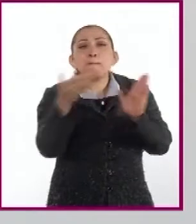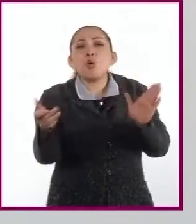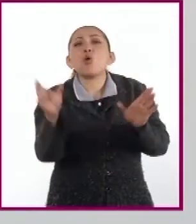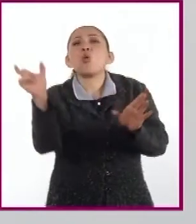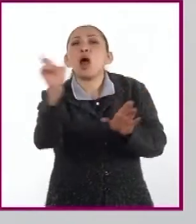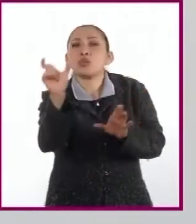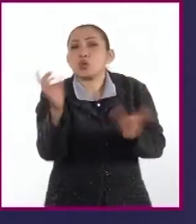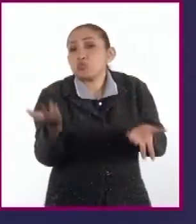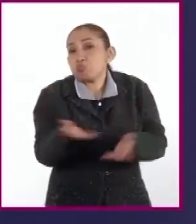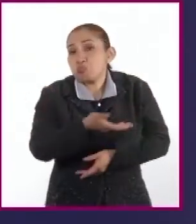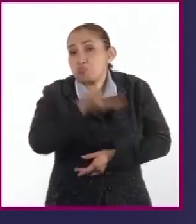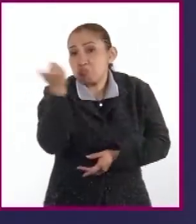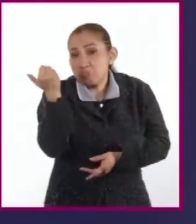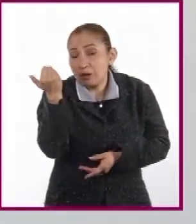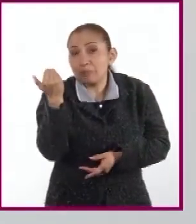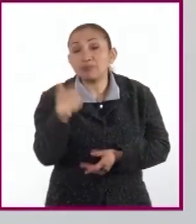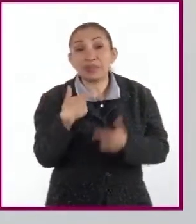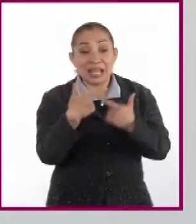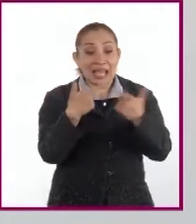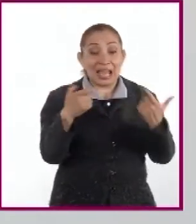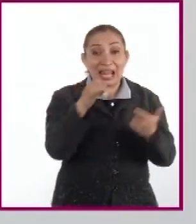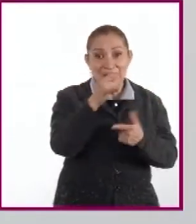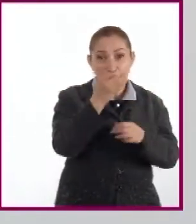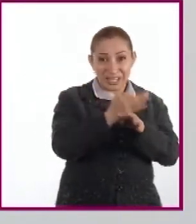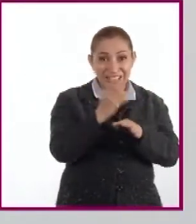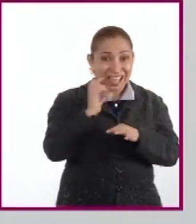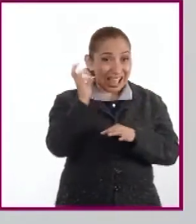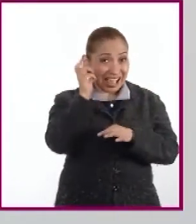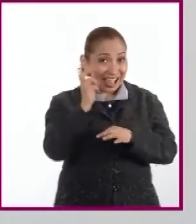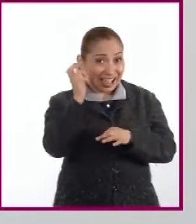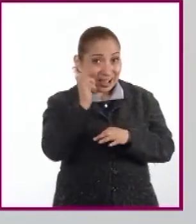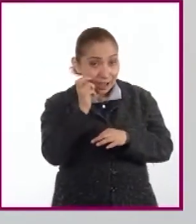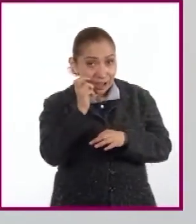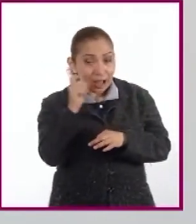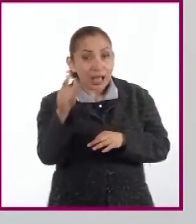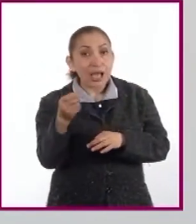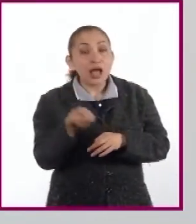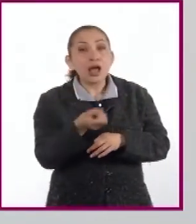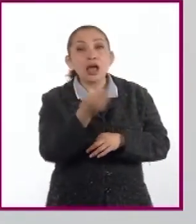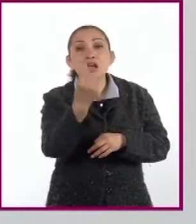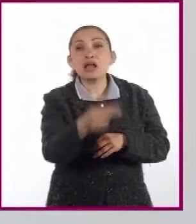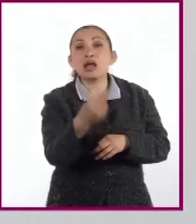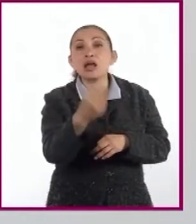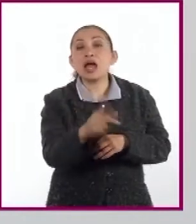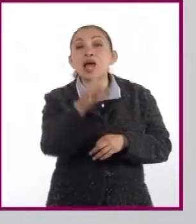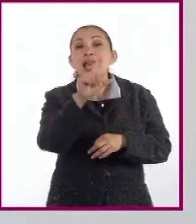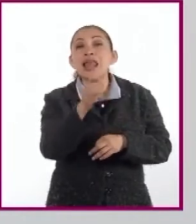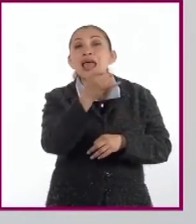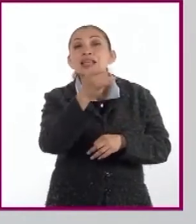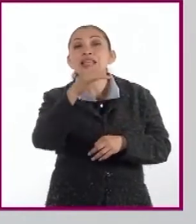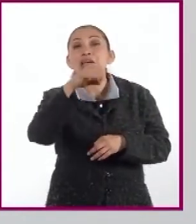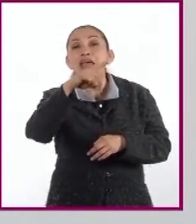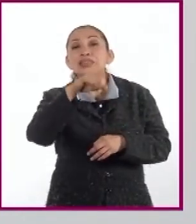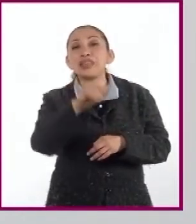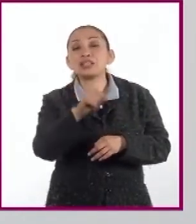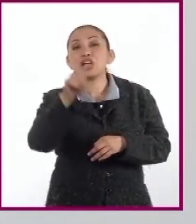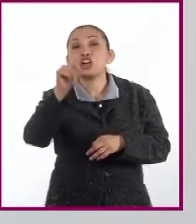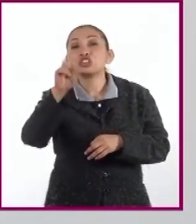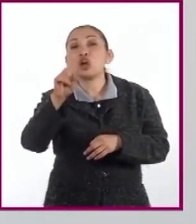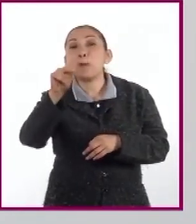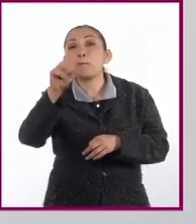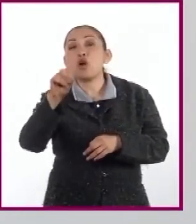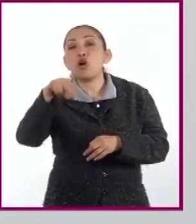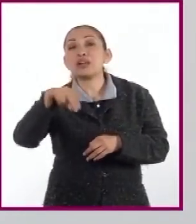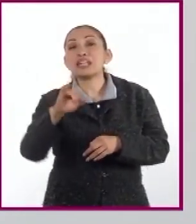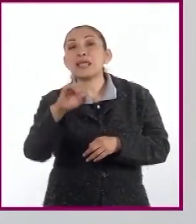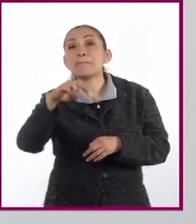específico. Leyendas como la que acabamos de escuchar reciben el nombre de leyendas toponímicas, pues narran